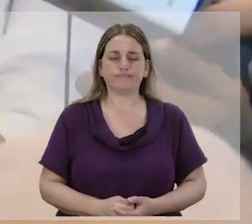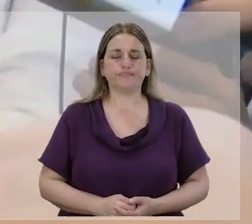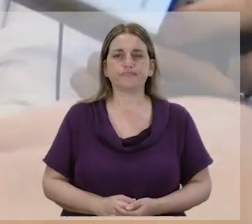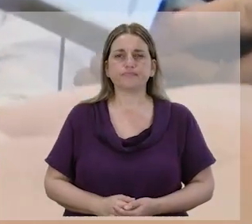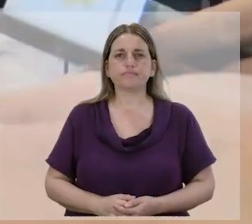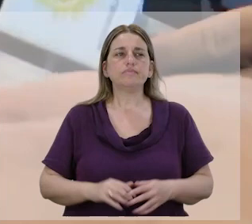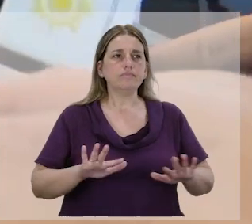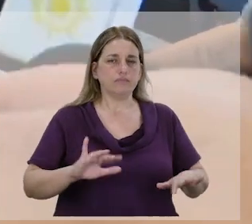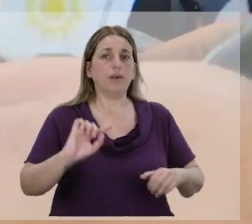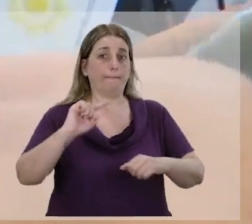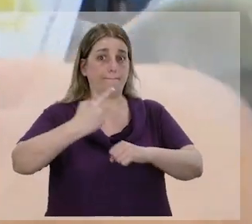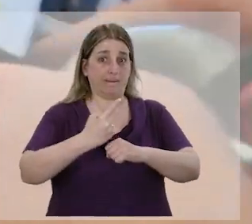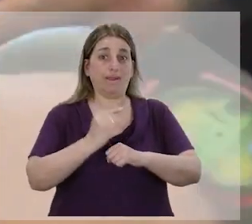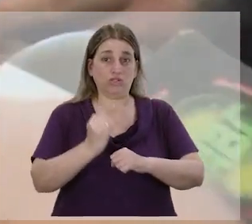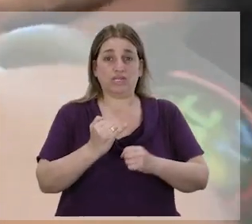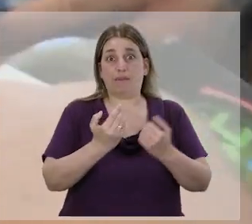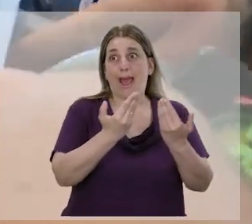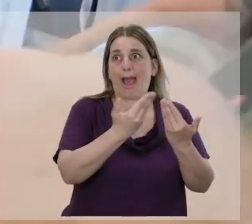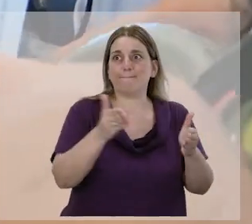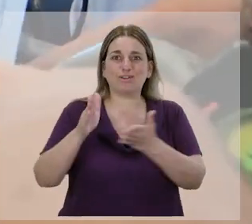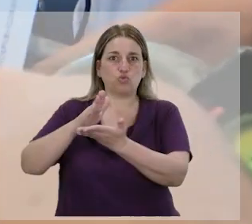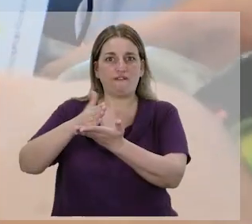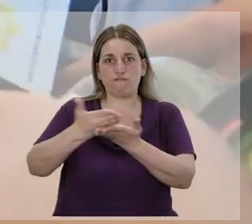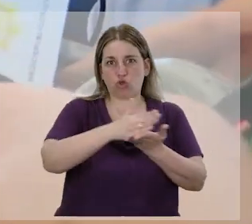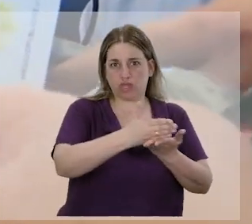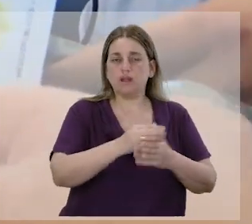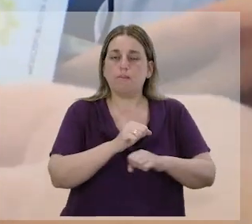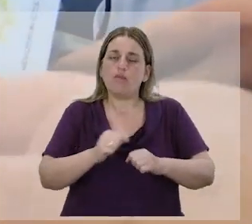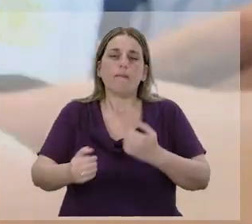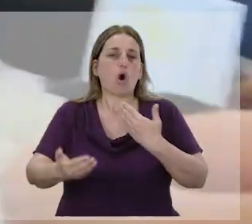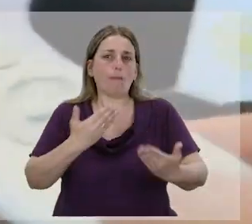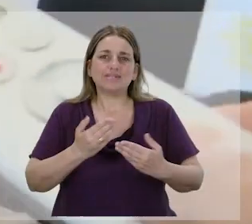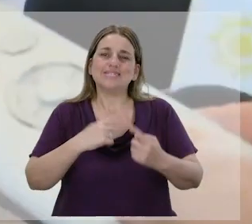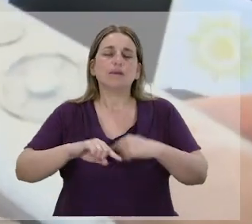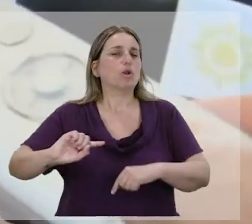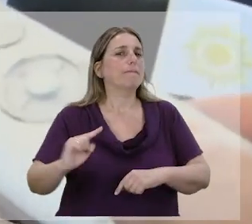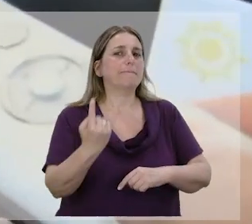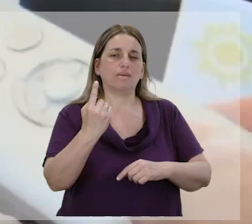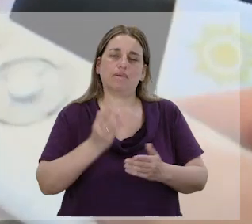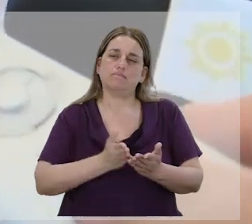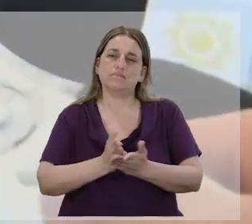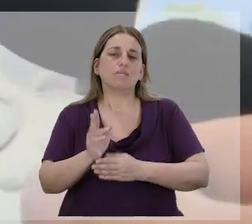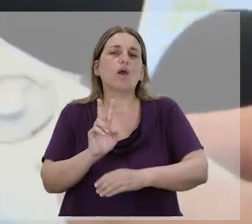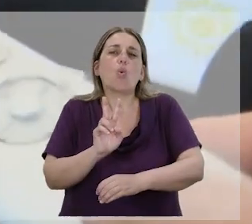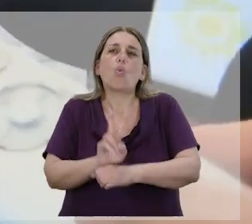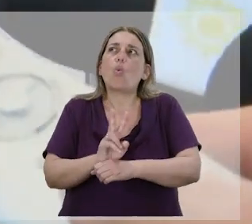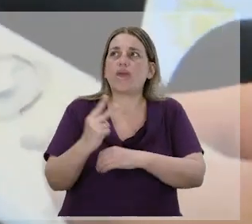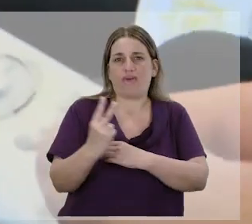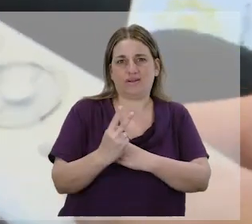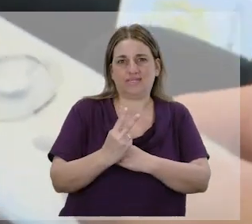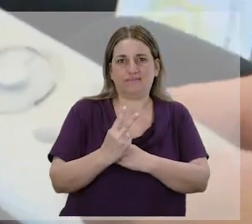lo primero es, sin perjuicio de la apertura de fronteras, que podemos conversar, es cuidarse, no hay